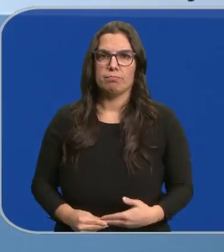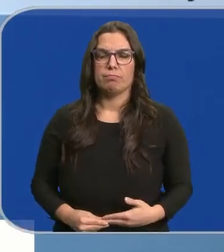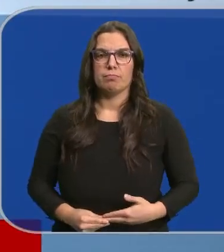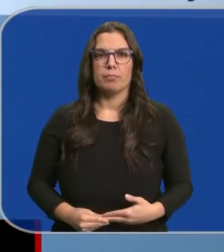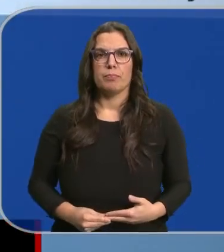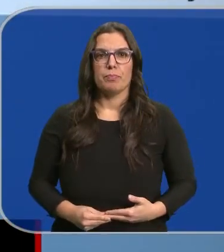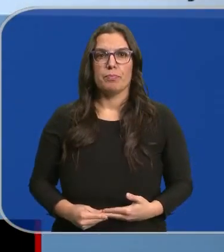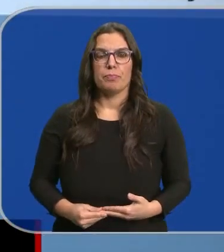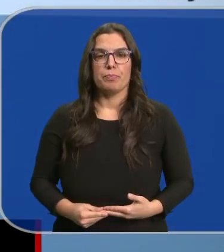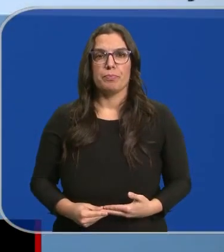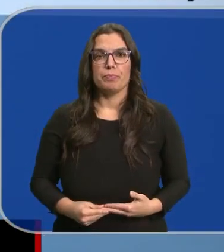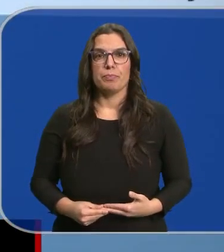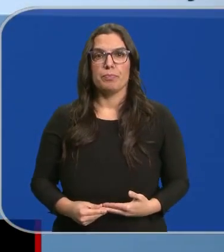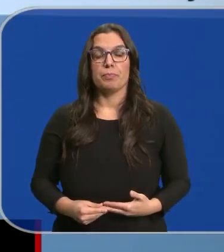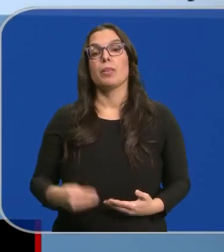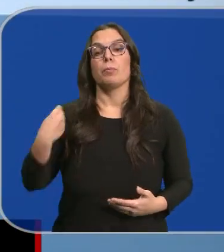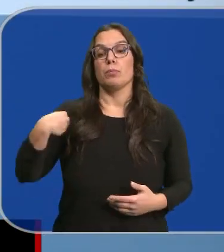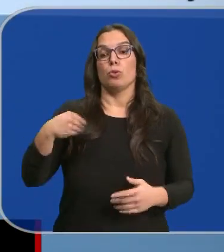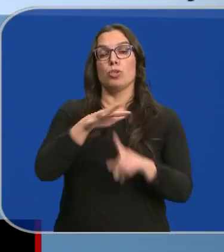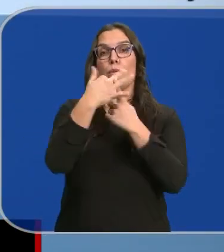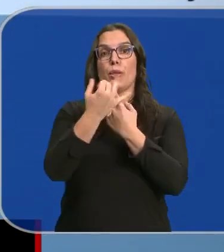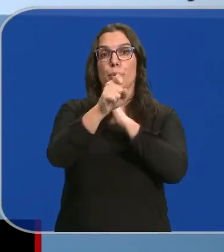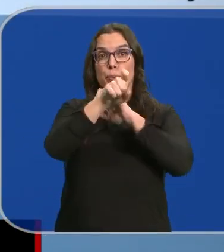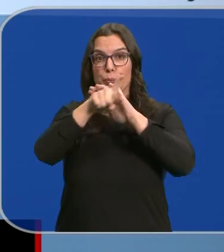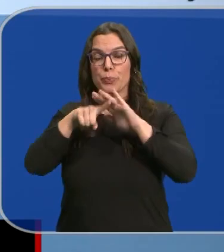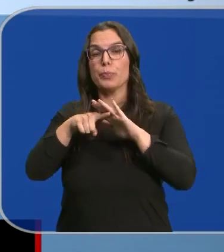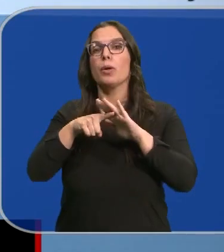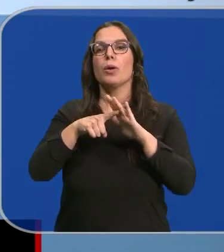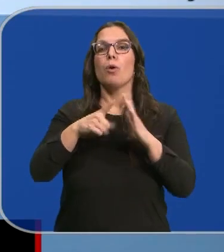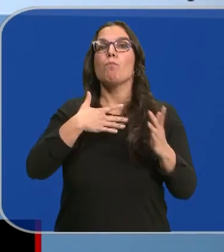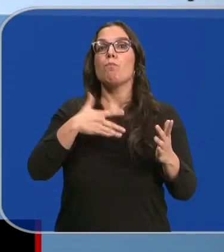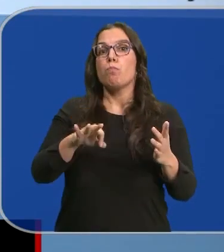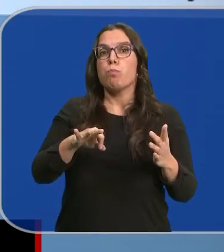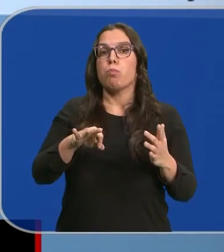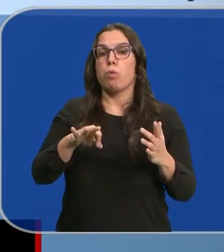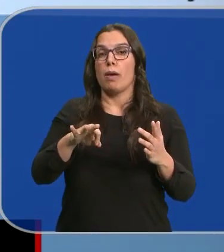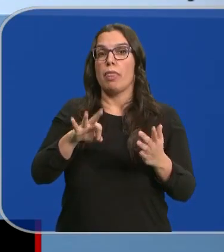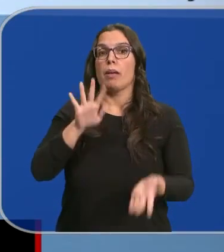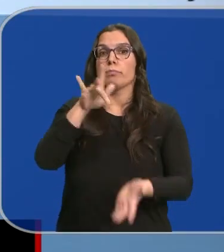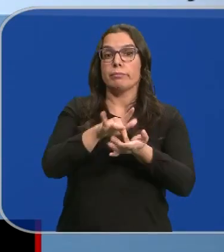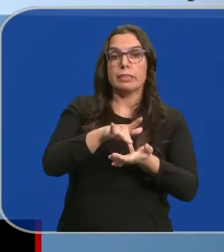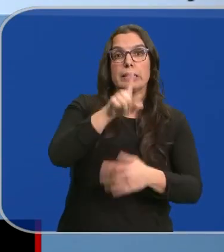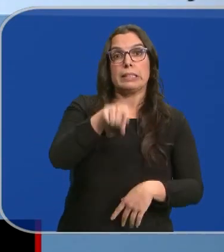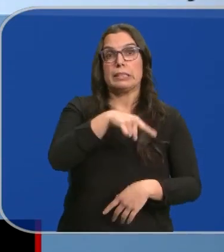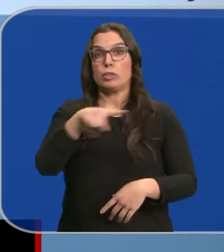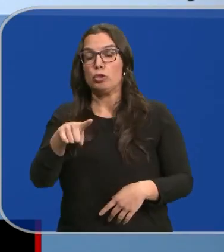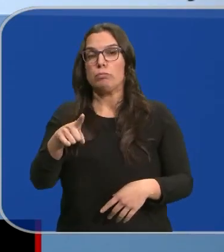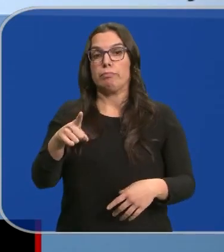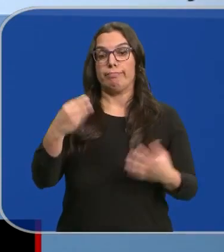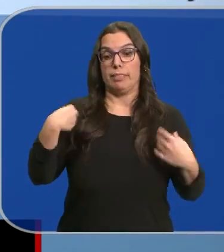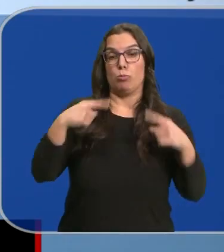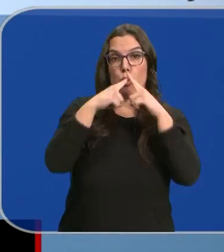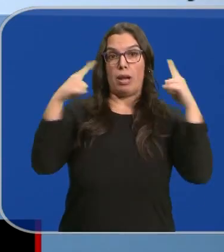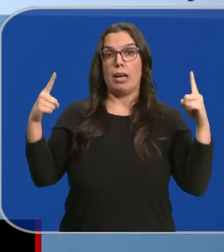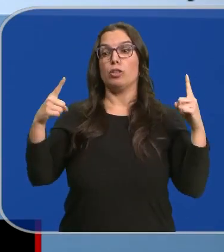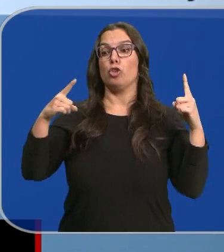No hay por qué descartar que este escenario de recesión se pudiera producir. El cuarto trimestre de este año y